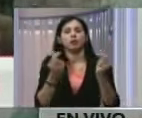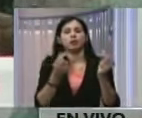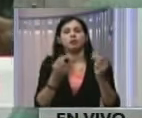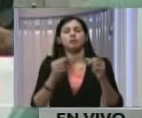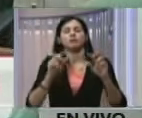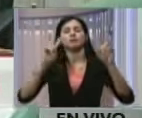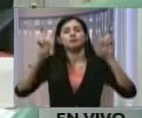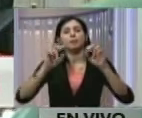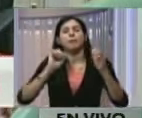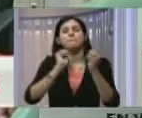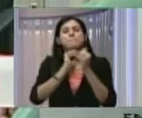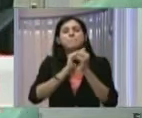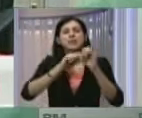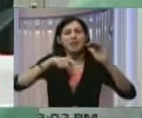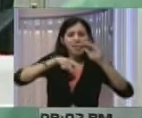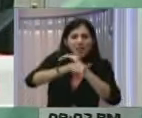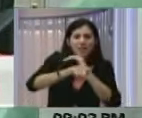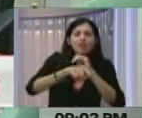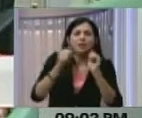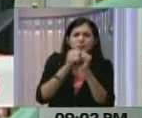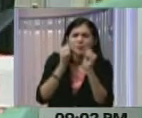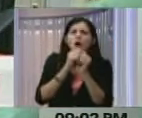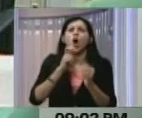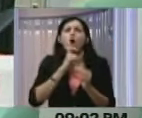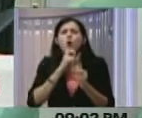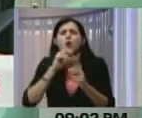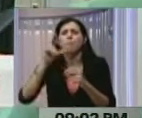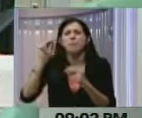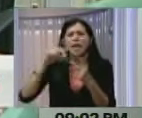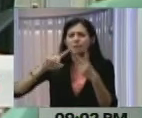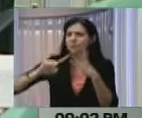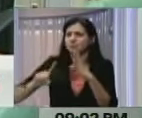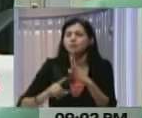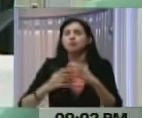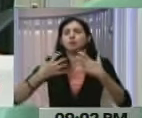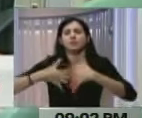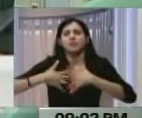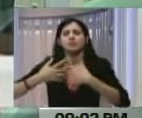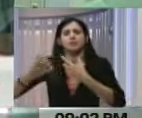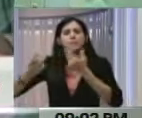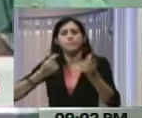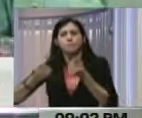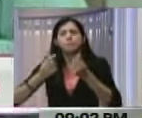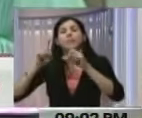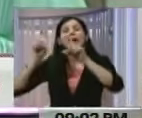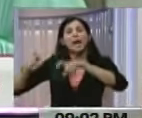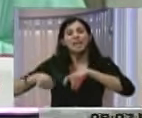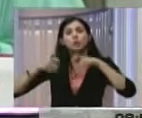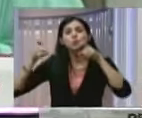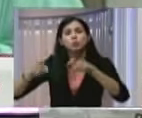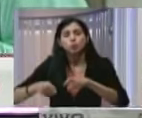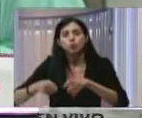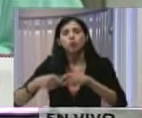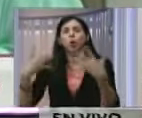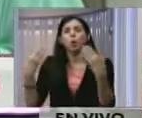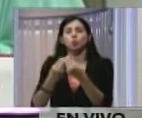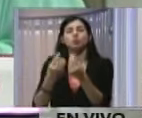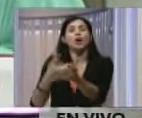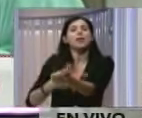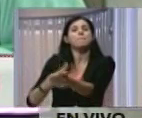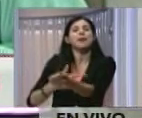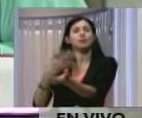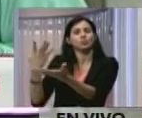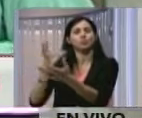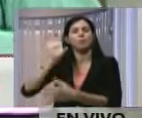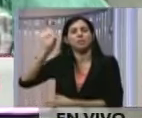minería, del turismo, de las finanzas, de la industria, de la agricultura, con nuestros hermanos de China,